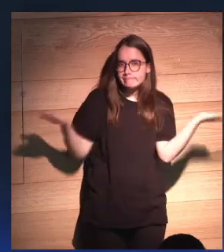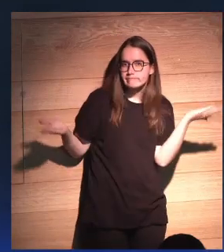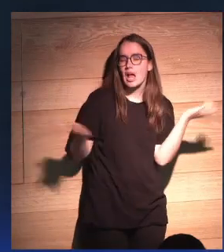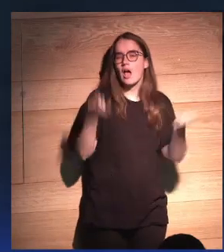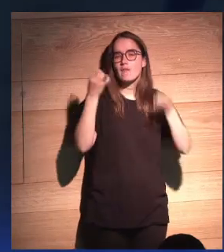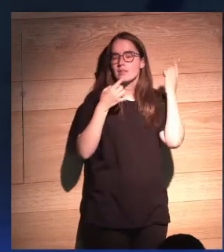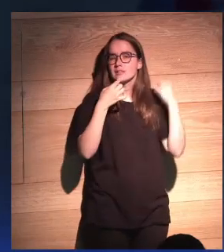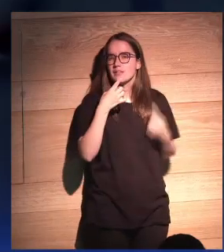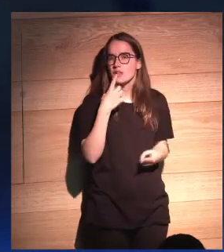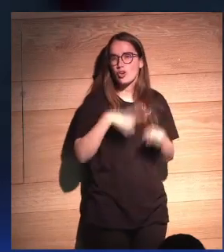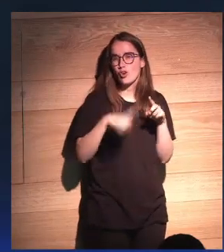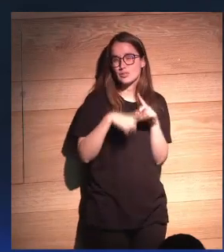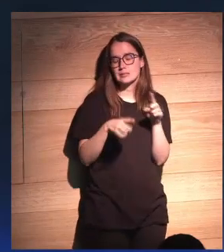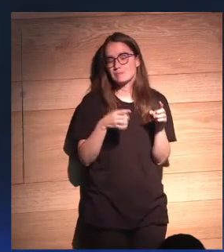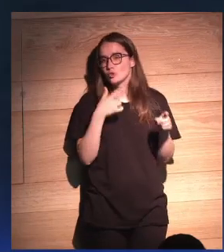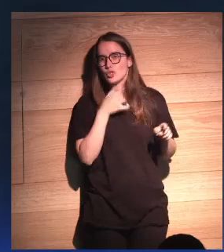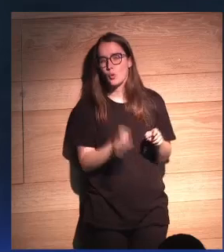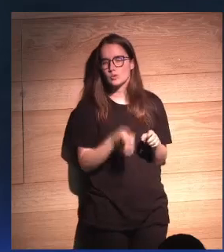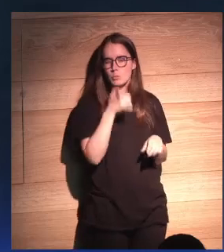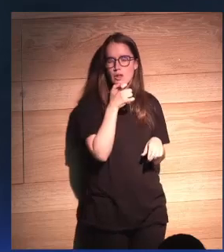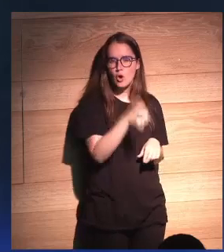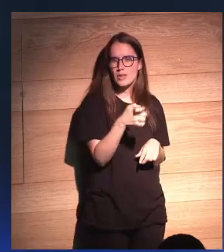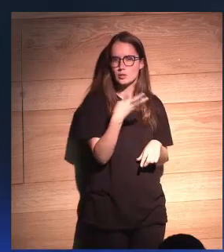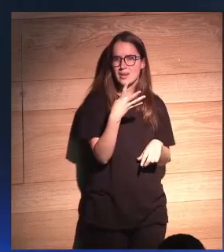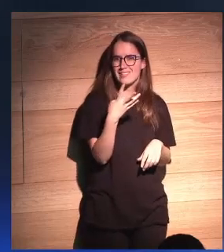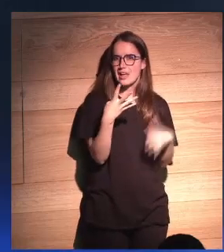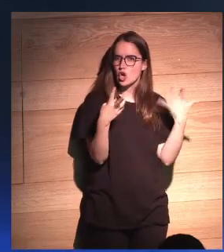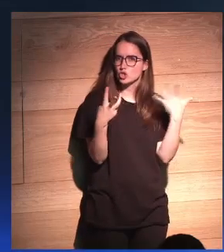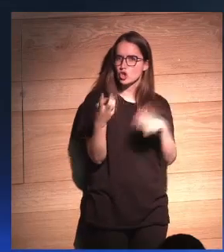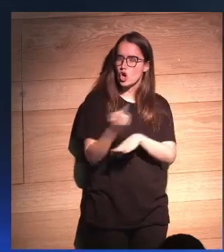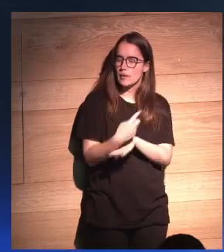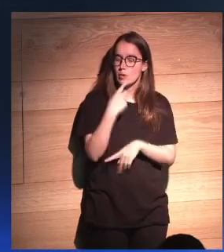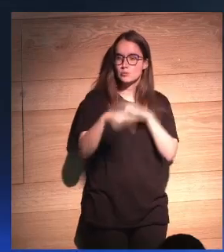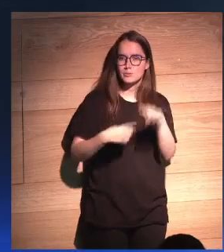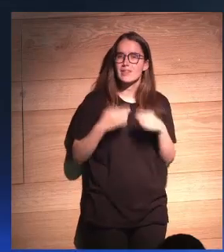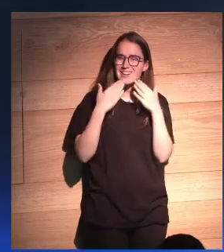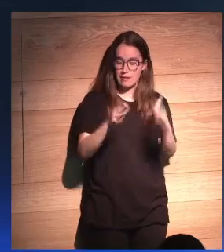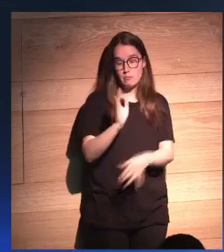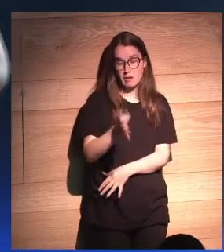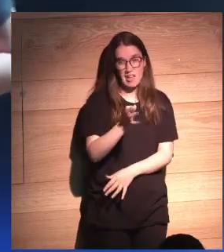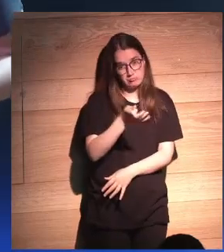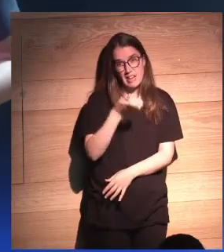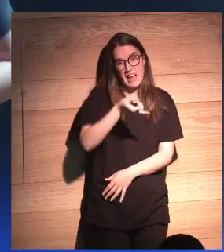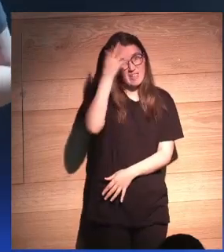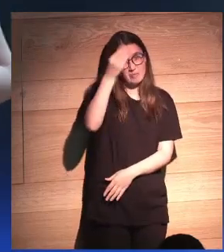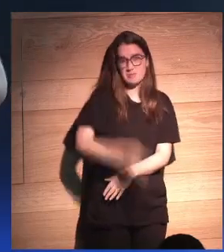ideas. A veces te dirán cosas que no quieres oír, les odiarás durante 48 horas, pero luego dirás gracias, tenías razón.